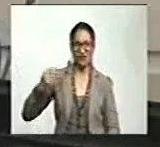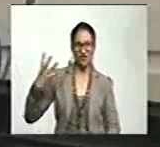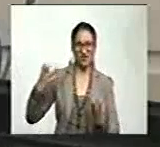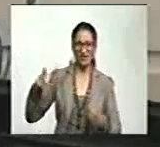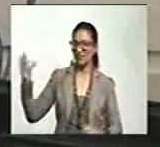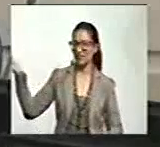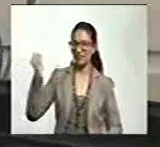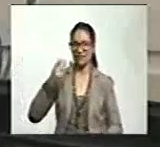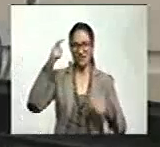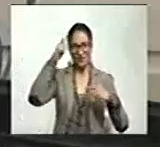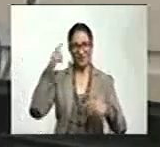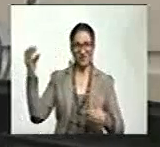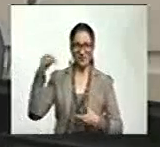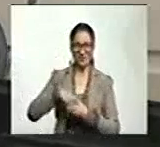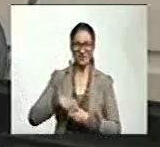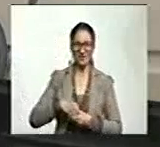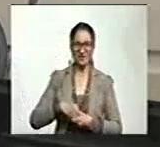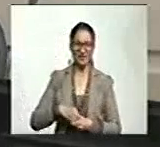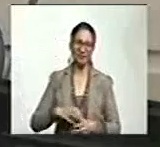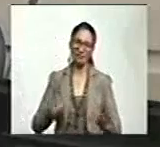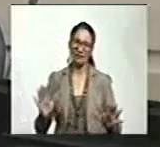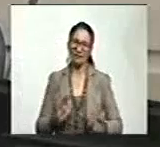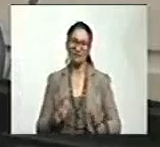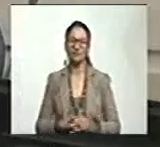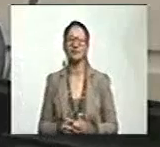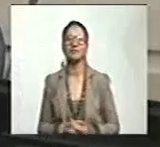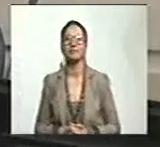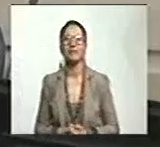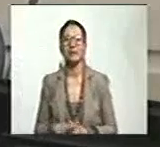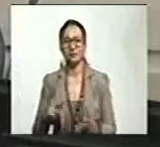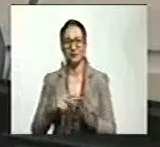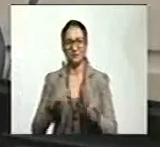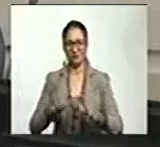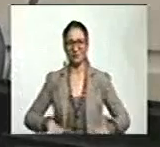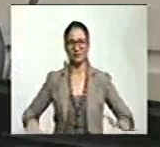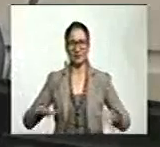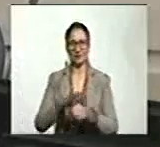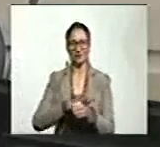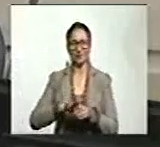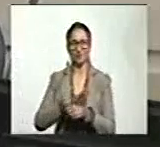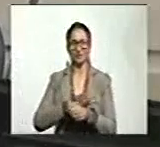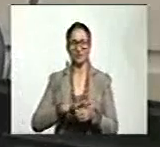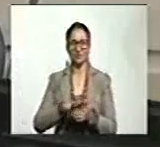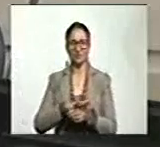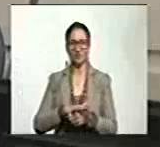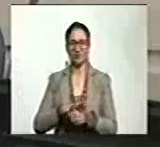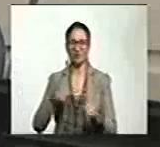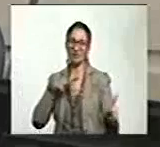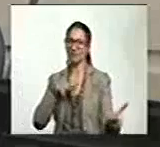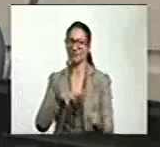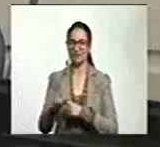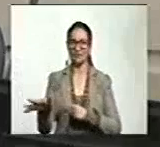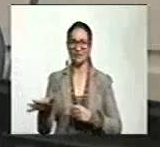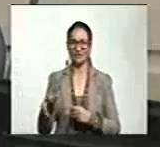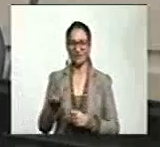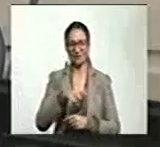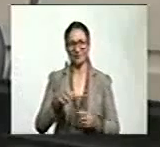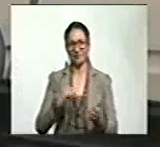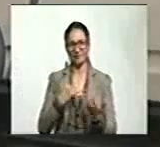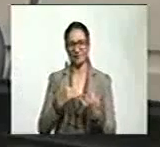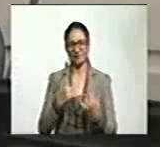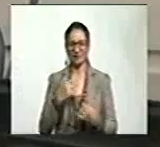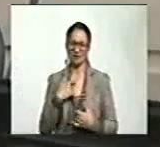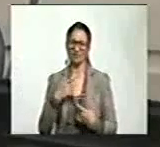indirectamente inmediatamente ocurrió una escena que incidió poderosamente en la percepción de los Estados